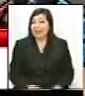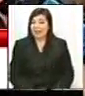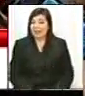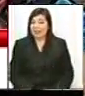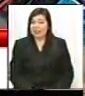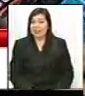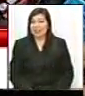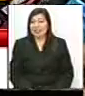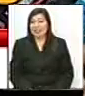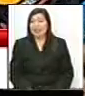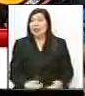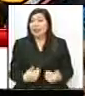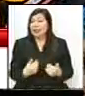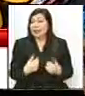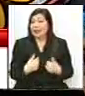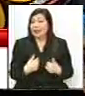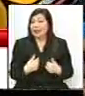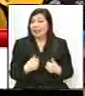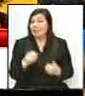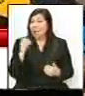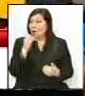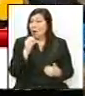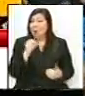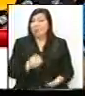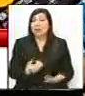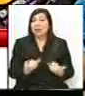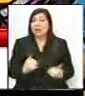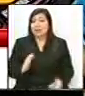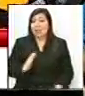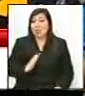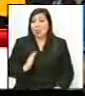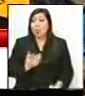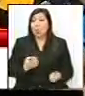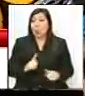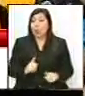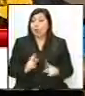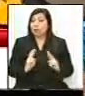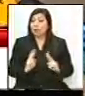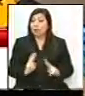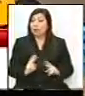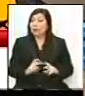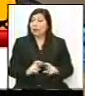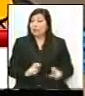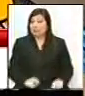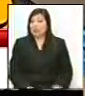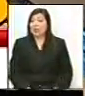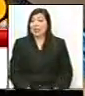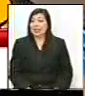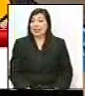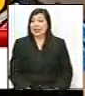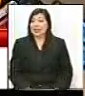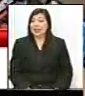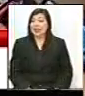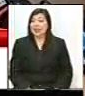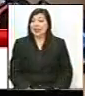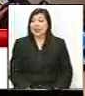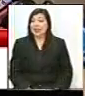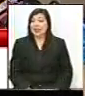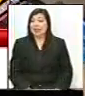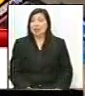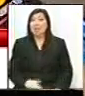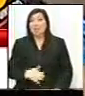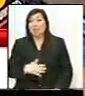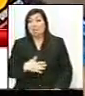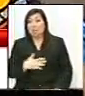decisión, y tenemos la oportunidad este jueves, cuando ya se ve en el pleno, de